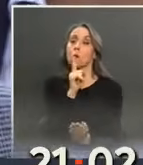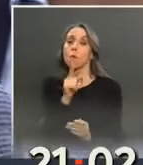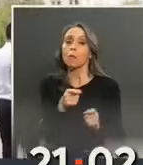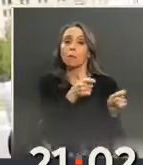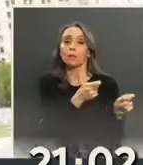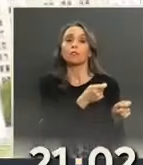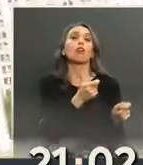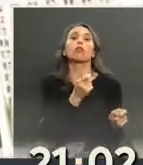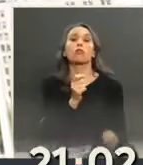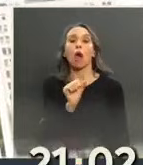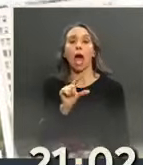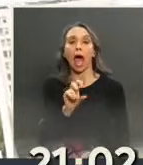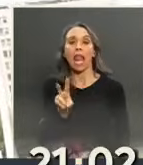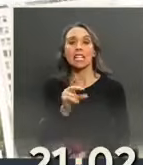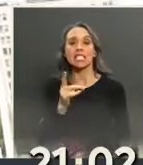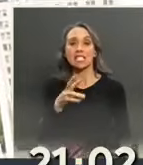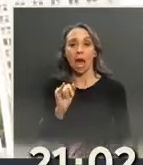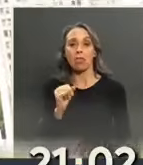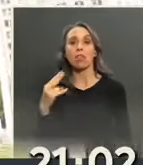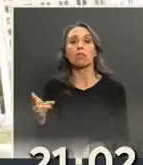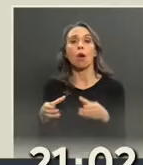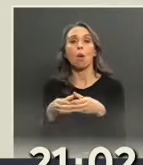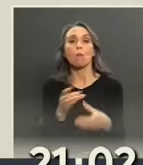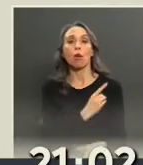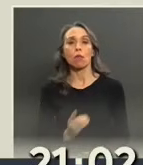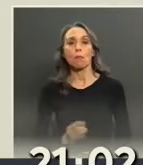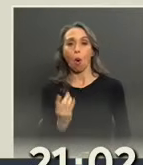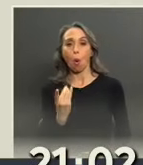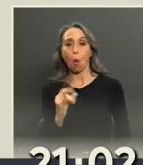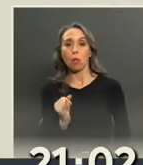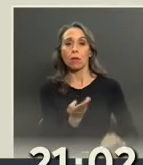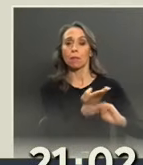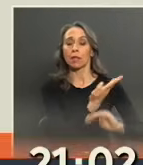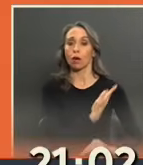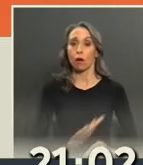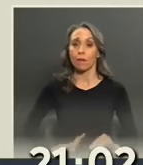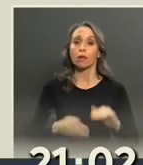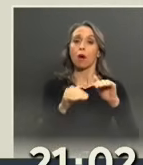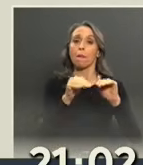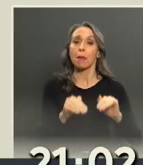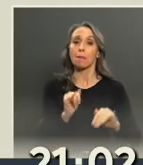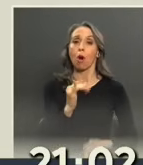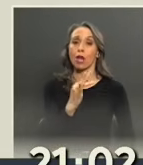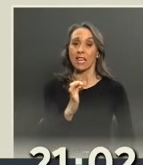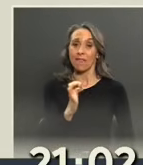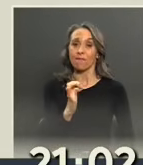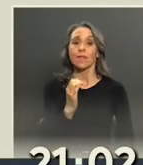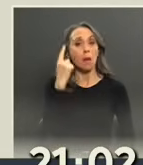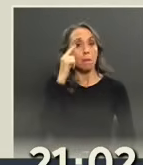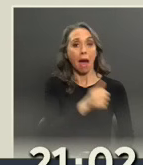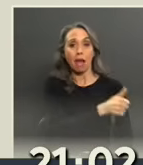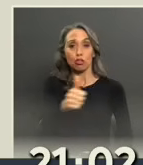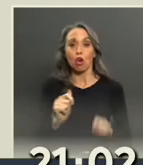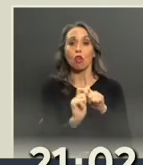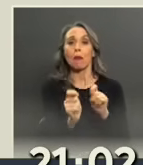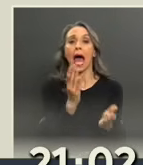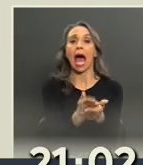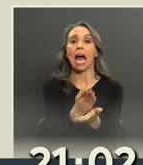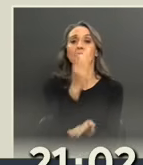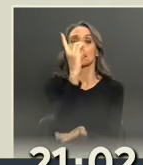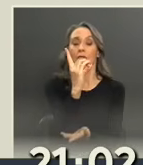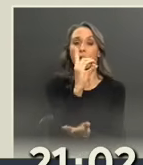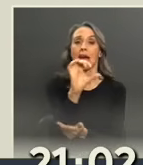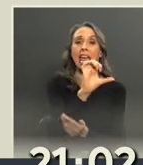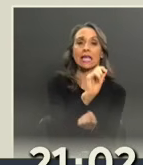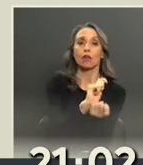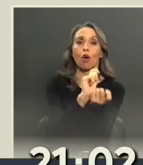bancada de diputados de la UDI. Solicitan al Ejecutivo mantener el IFE universal hasta diciembre y comenzar en enero con una transición